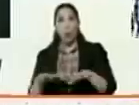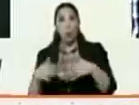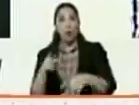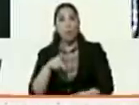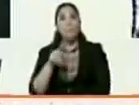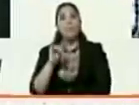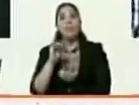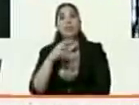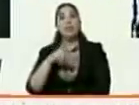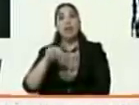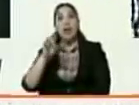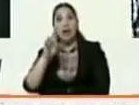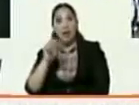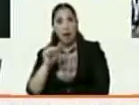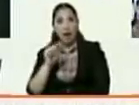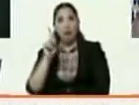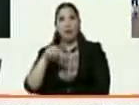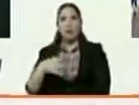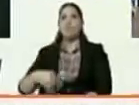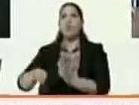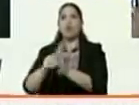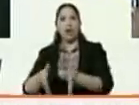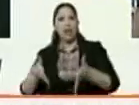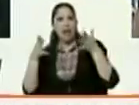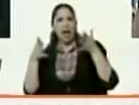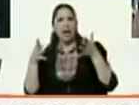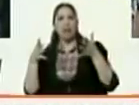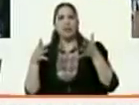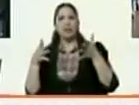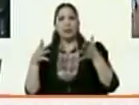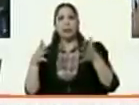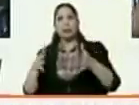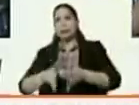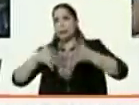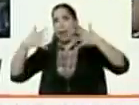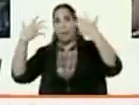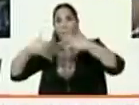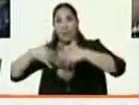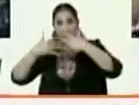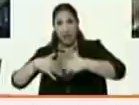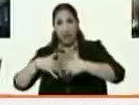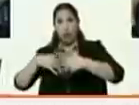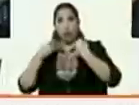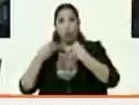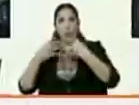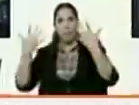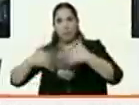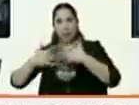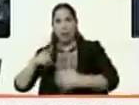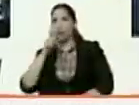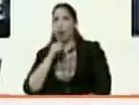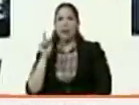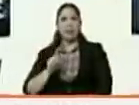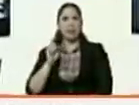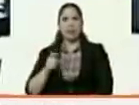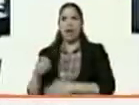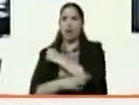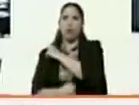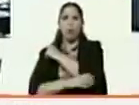Piñera, no, este es el modelo, volvió a ganar un gran empresario, que como es empresario no tiene necesidad de robar,